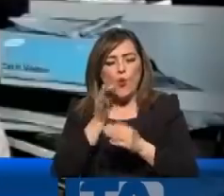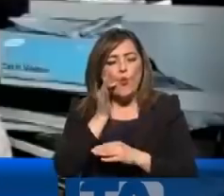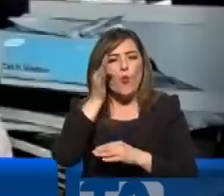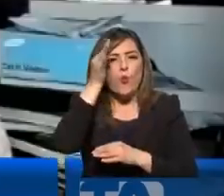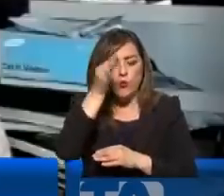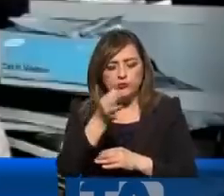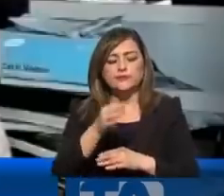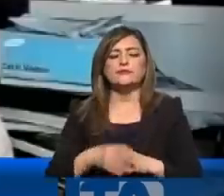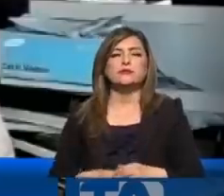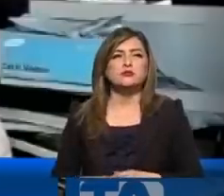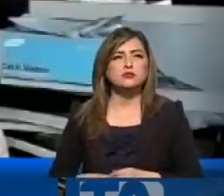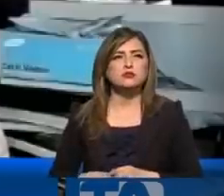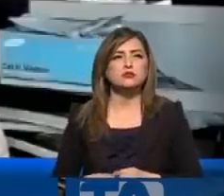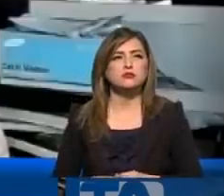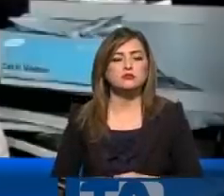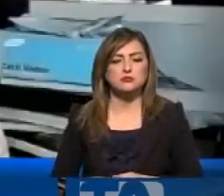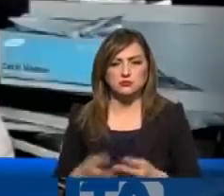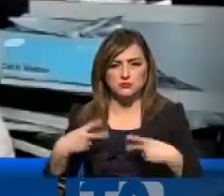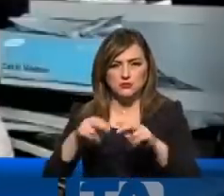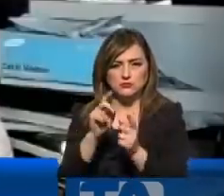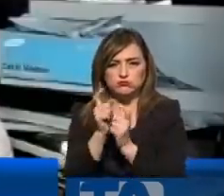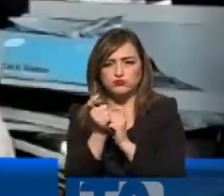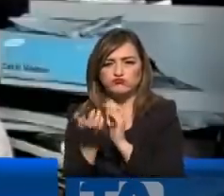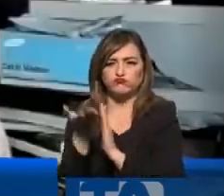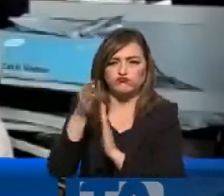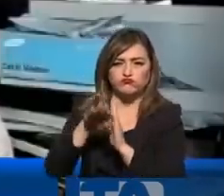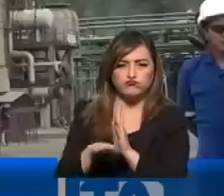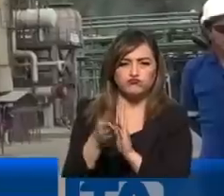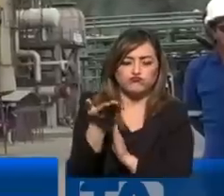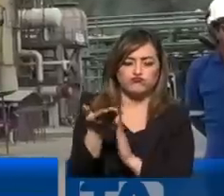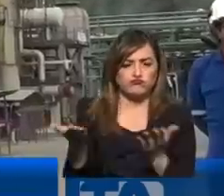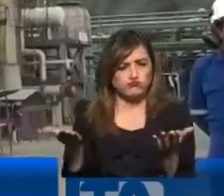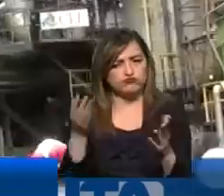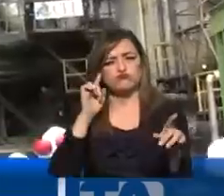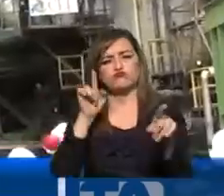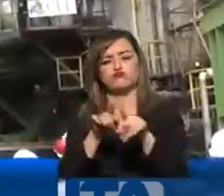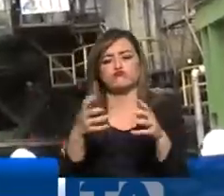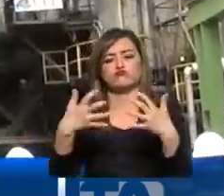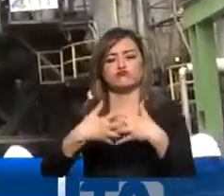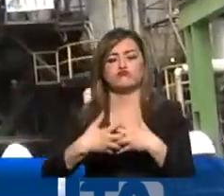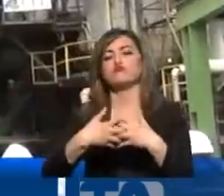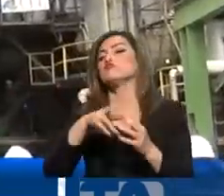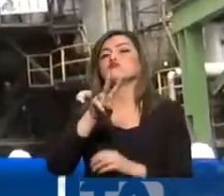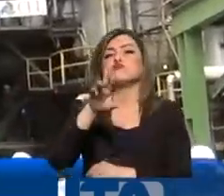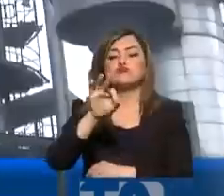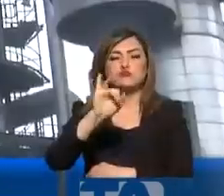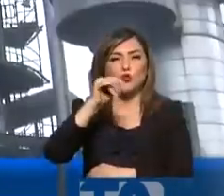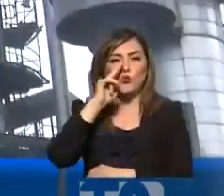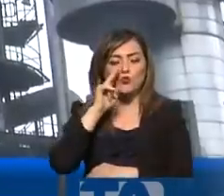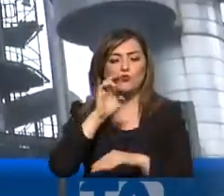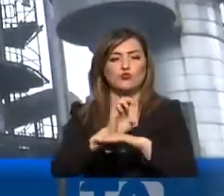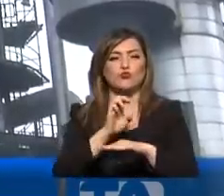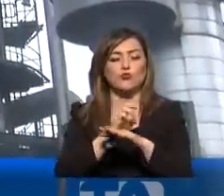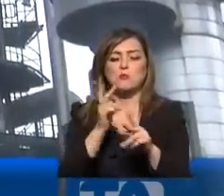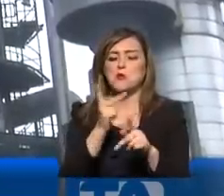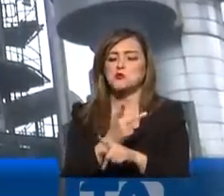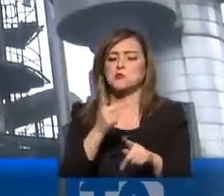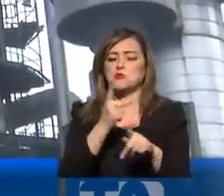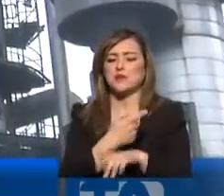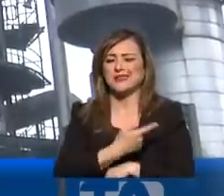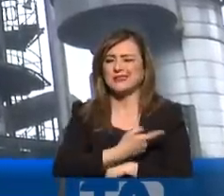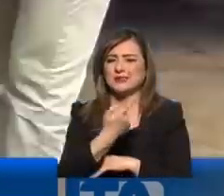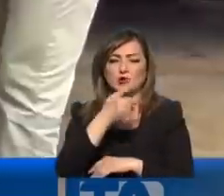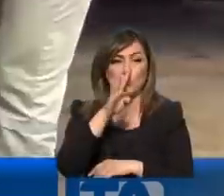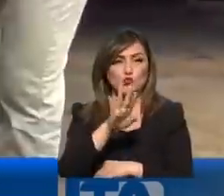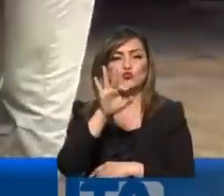estas variables que incorporan actividades. Con corte al 29 de junio, el país ha alcanzado una producción diaria de